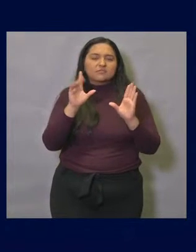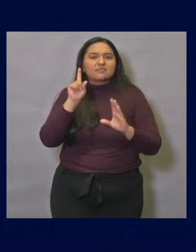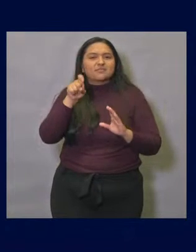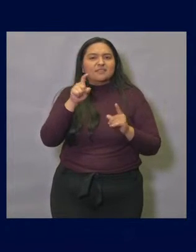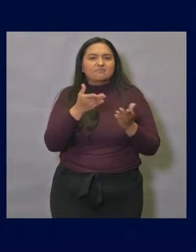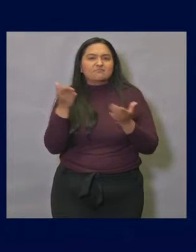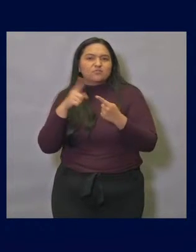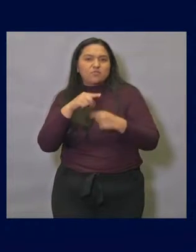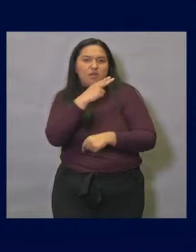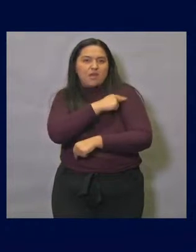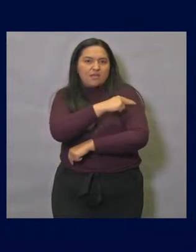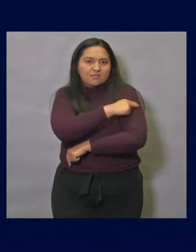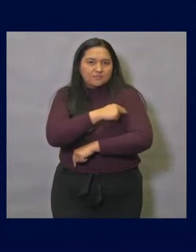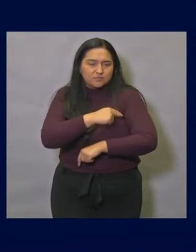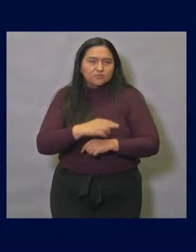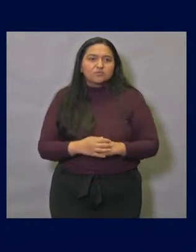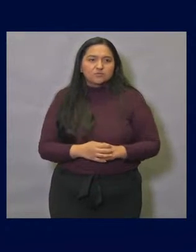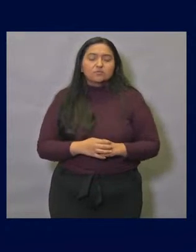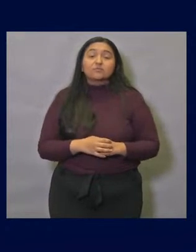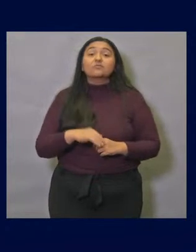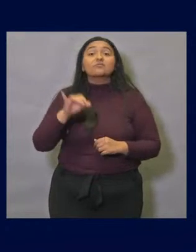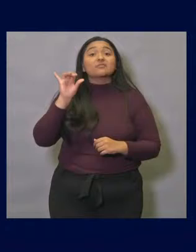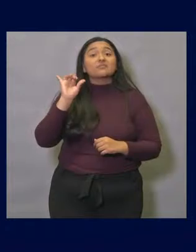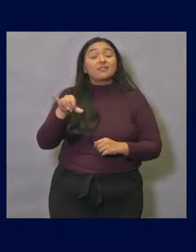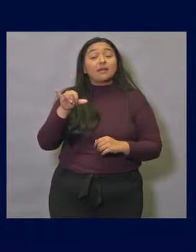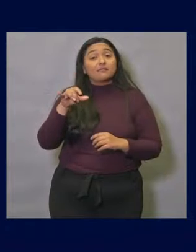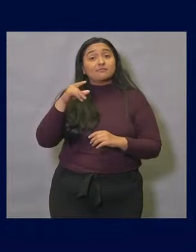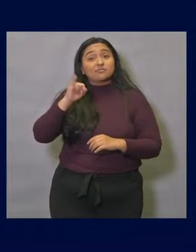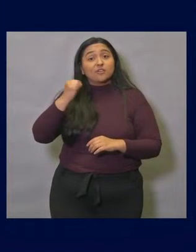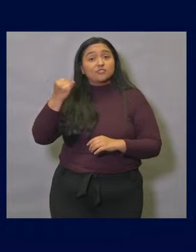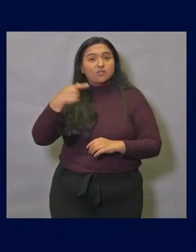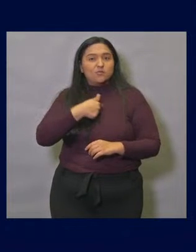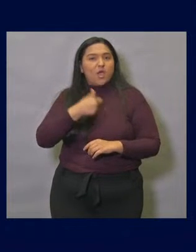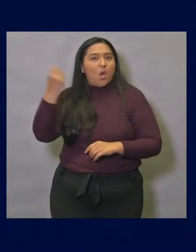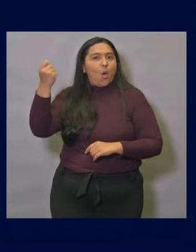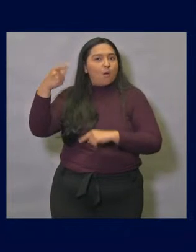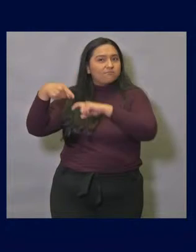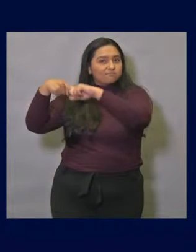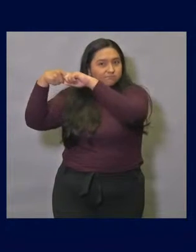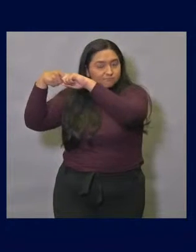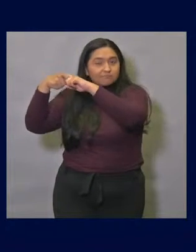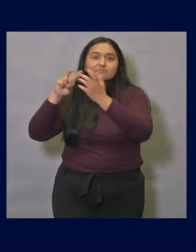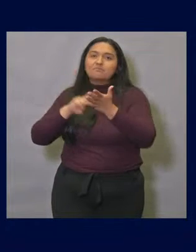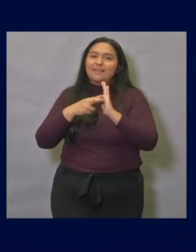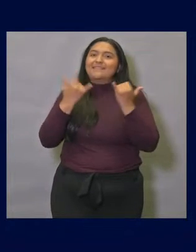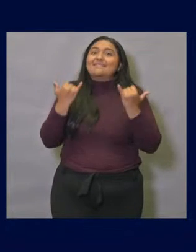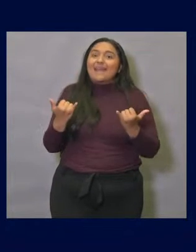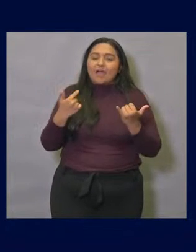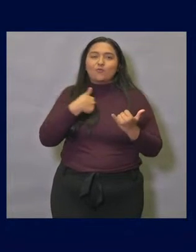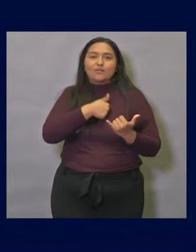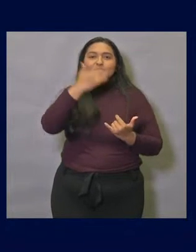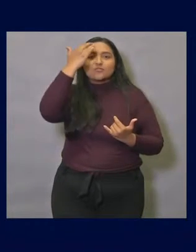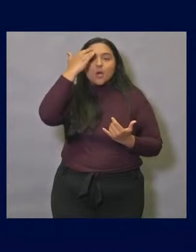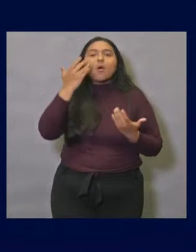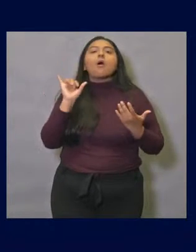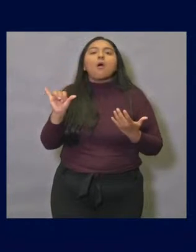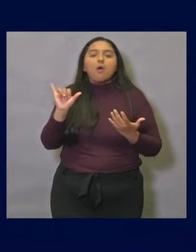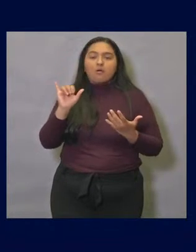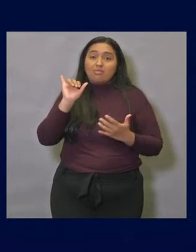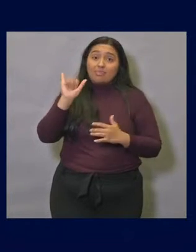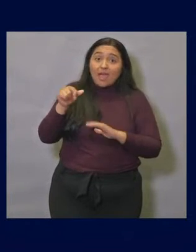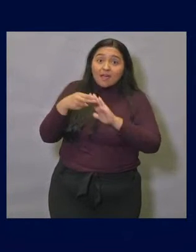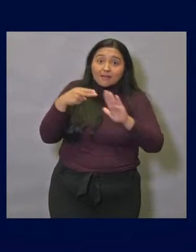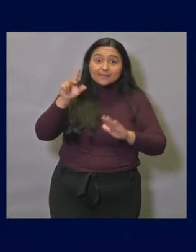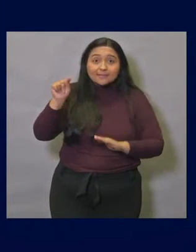Además, la pausa permitió a los proveedores de atención médica conocer las pruebas de detección necesarias para este síndrome